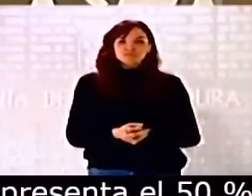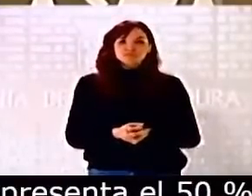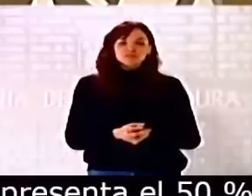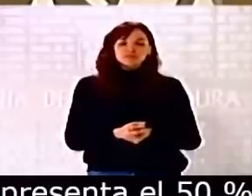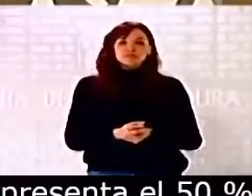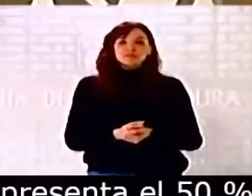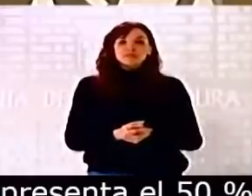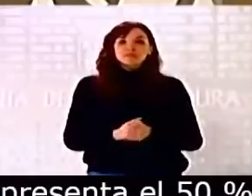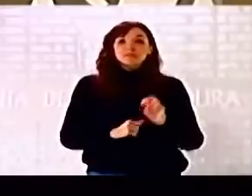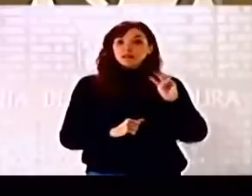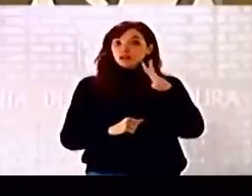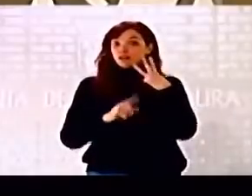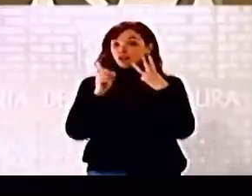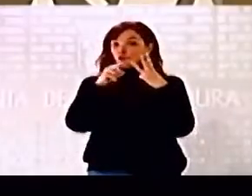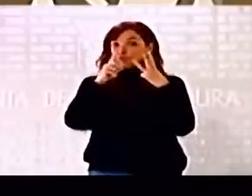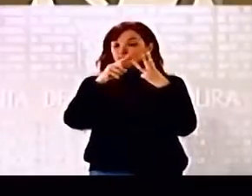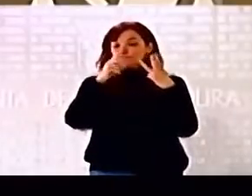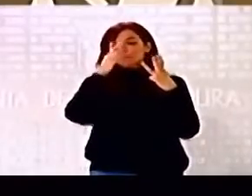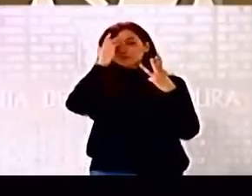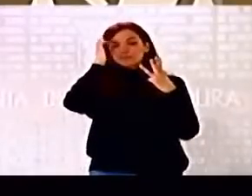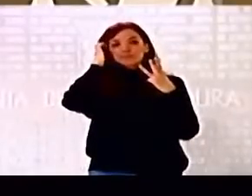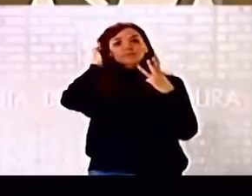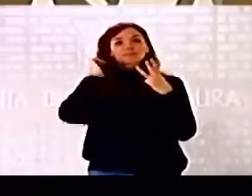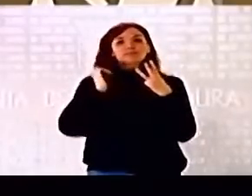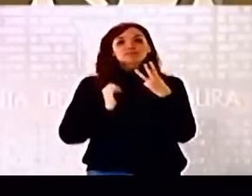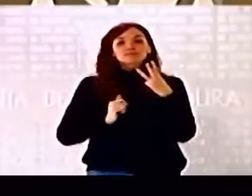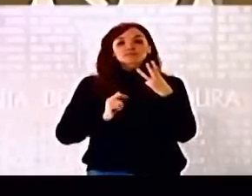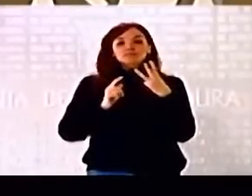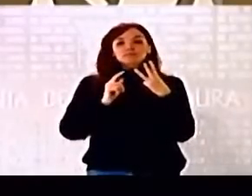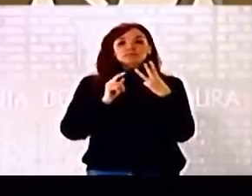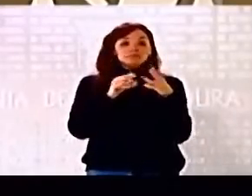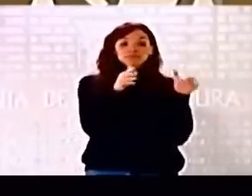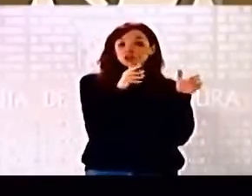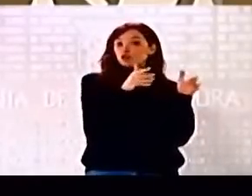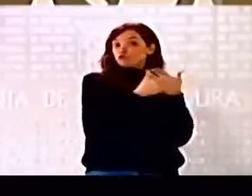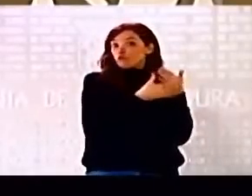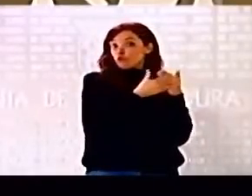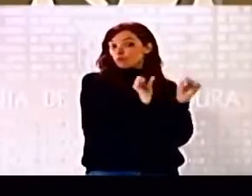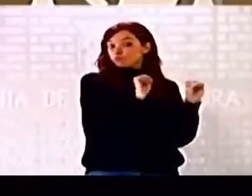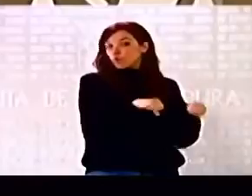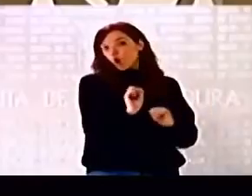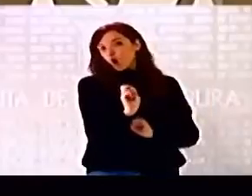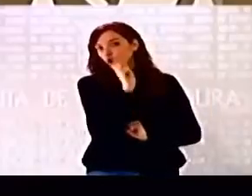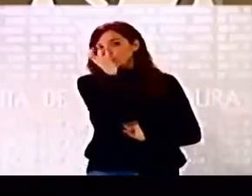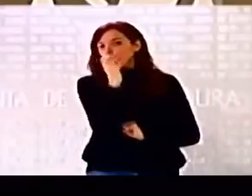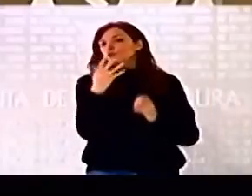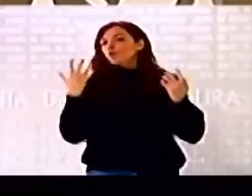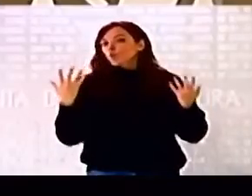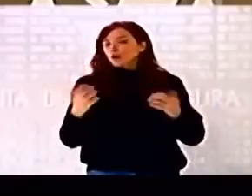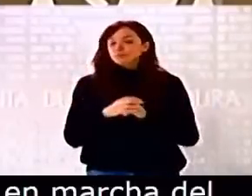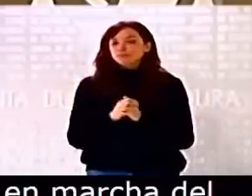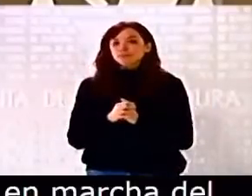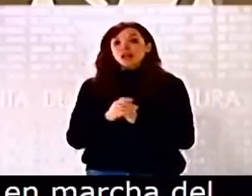En tercer lugar, otro de los acuerdos ha sido la puesta en marcha del decreto del presidente de la Junta de